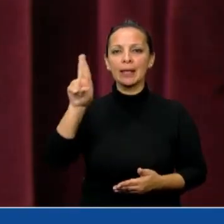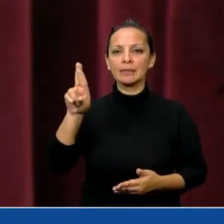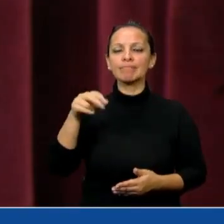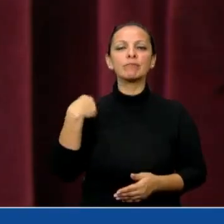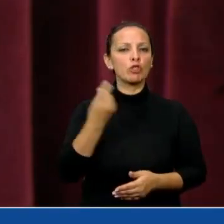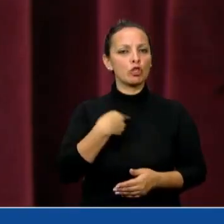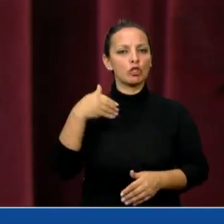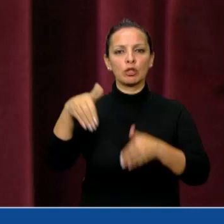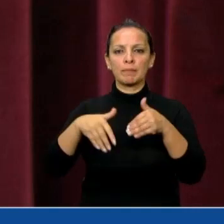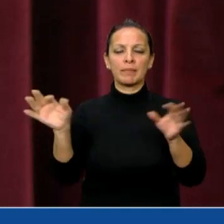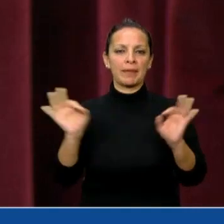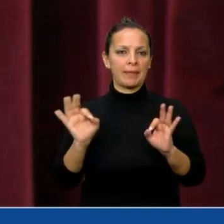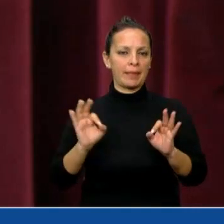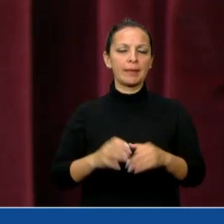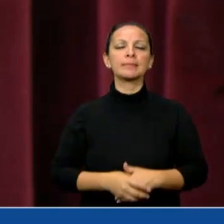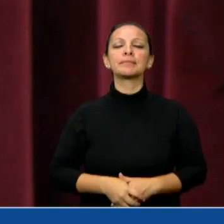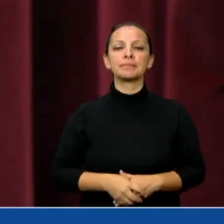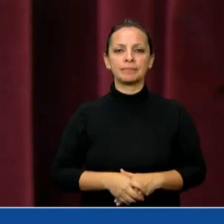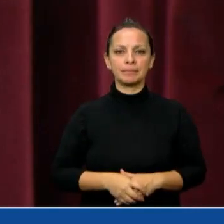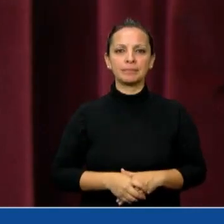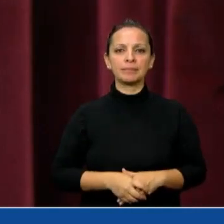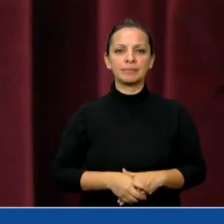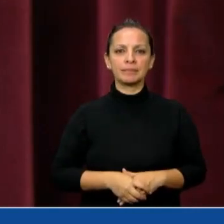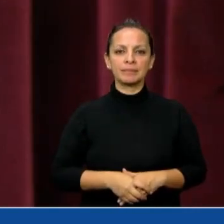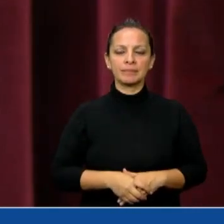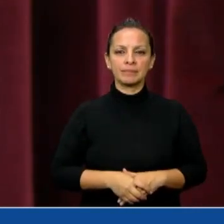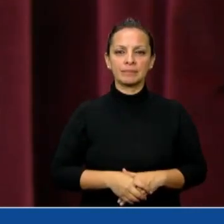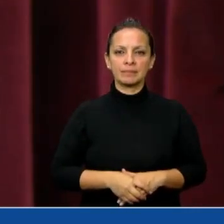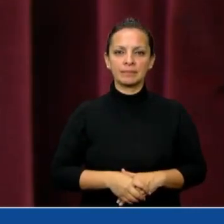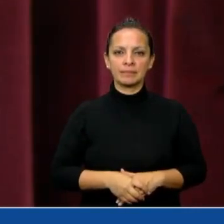Nos abstenemos, bloque Encuentro Federal. Se abstienen.